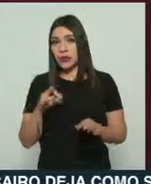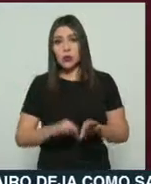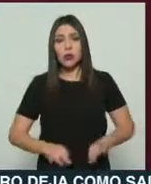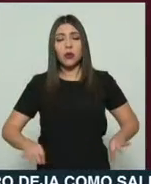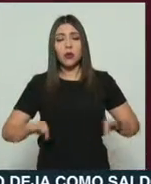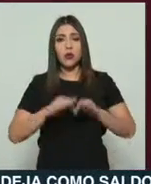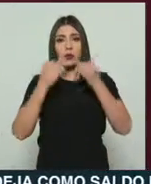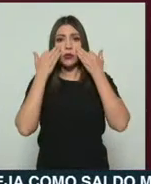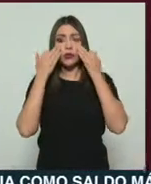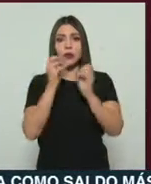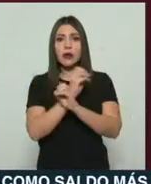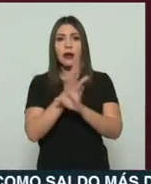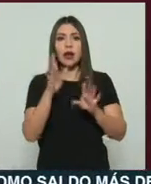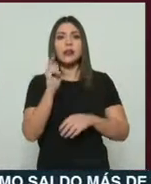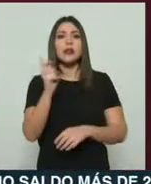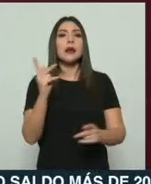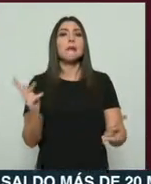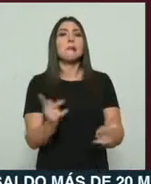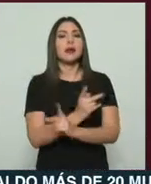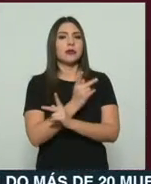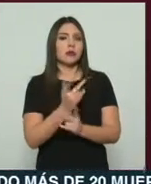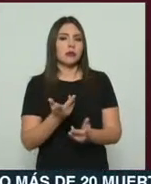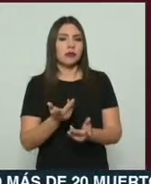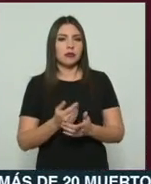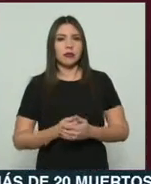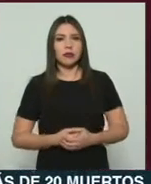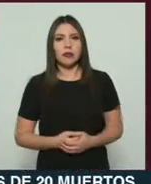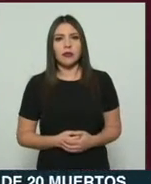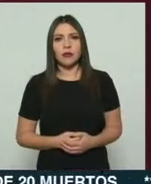transparencia. Que no haya